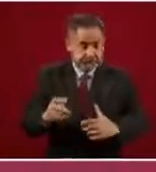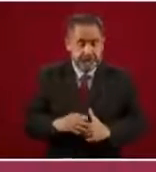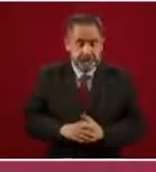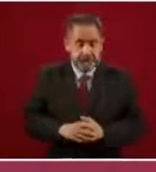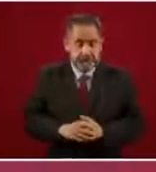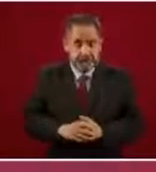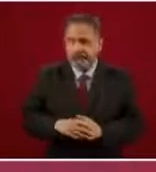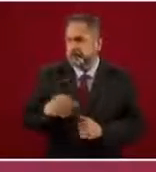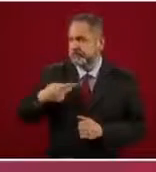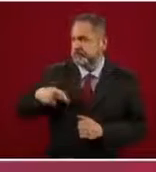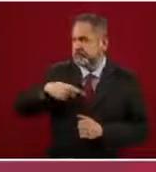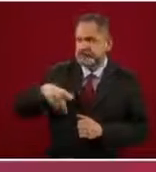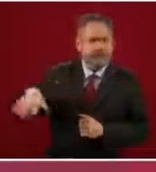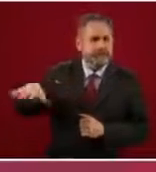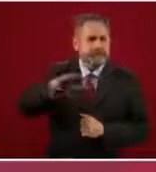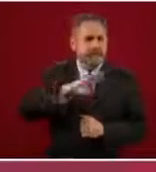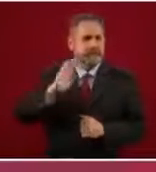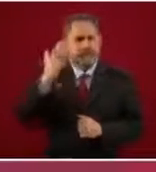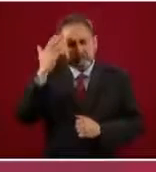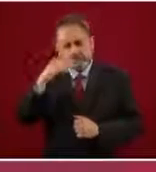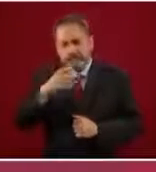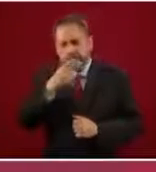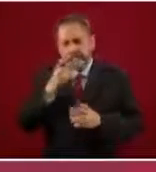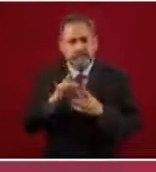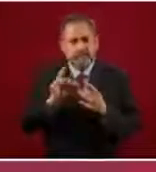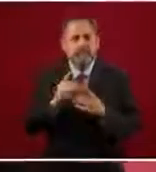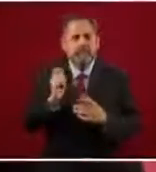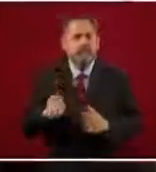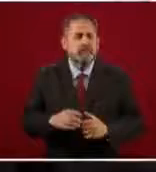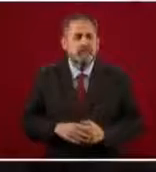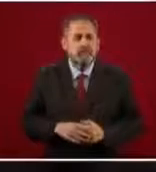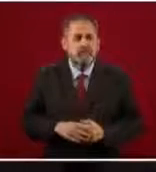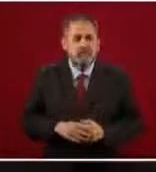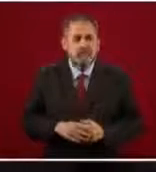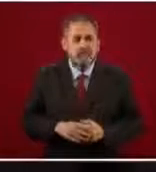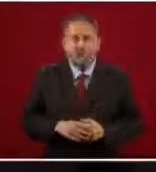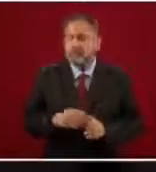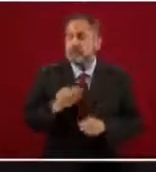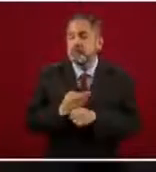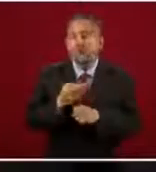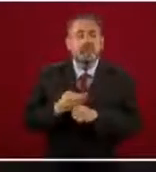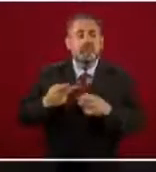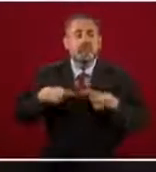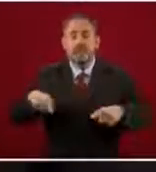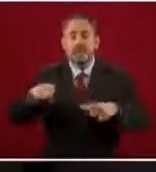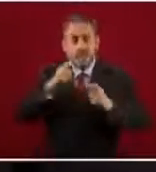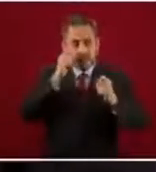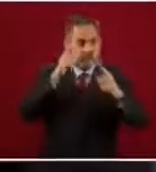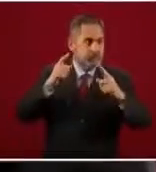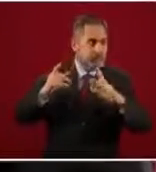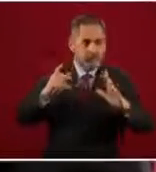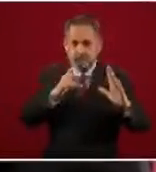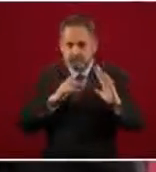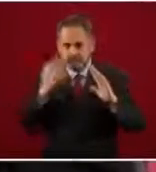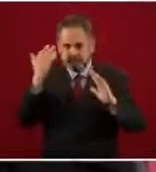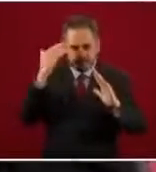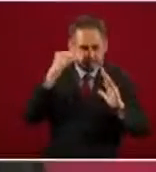y la gente, ya lo dije, está muy despierta, muy